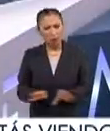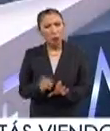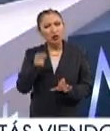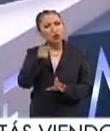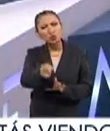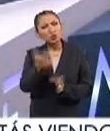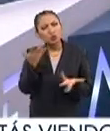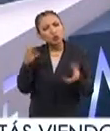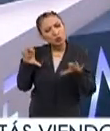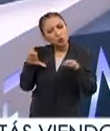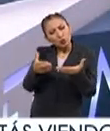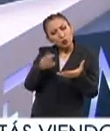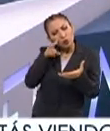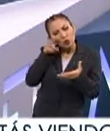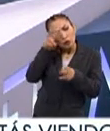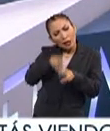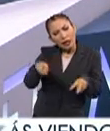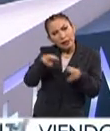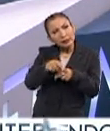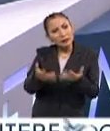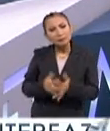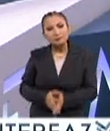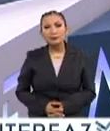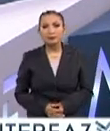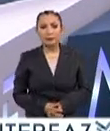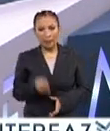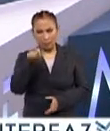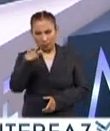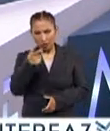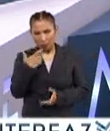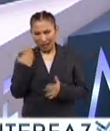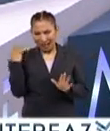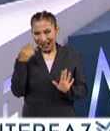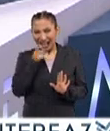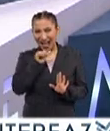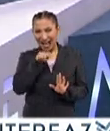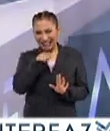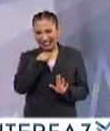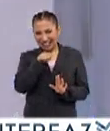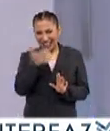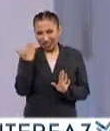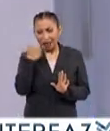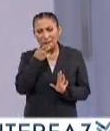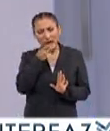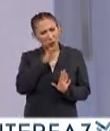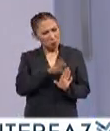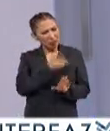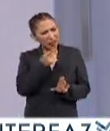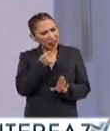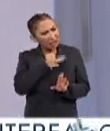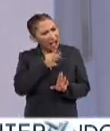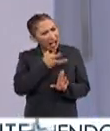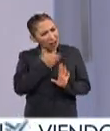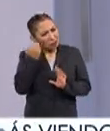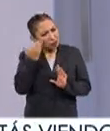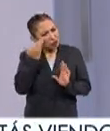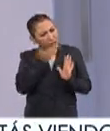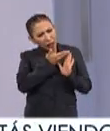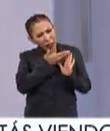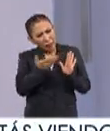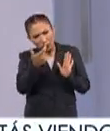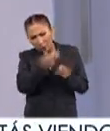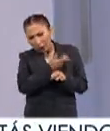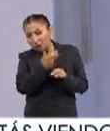lo estás tú clasificando, analizando? Justo es lo que platicábamos con Anita, yo le decía, bueno, ¿será que ya lleva mucho tiempo que esto